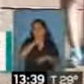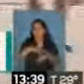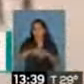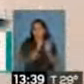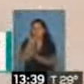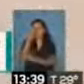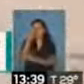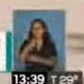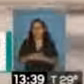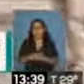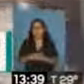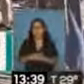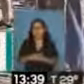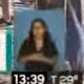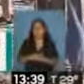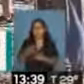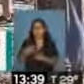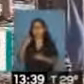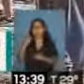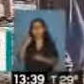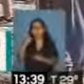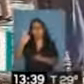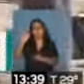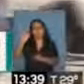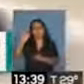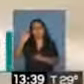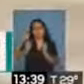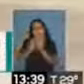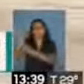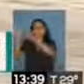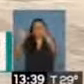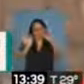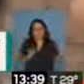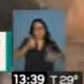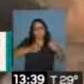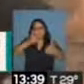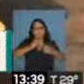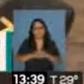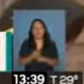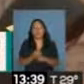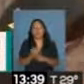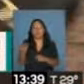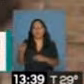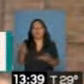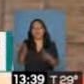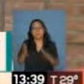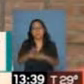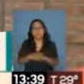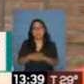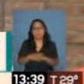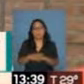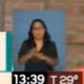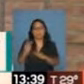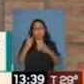mañana así que creemos que el día martes por la mañana ya van a estar compitiendo Cuántos chicos eh aproximadamente